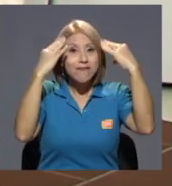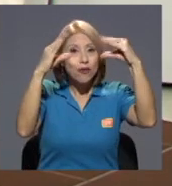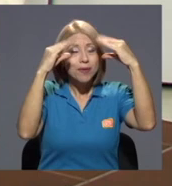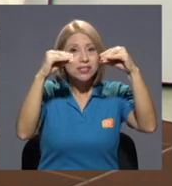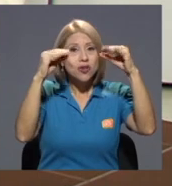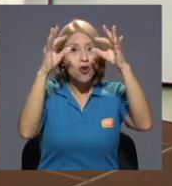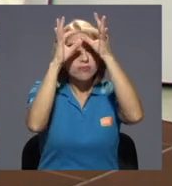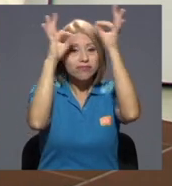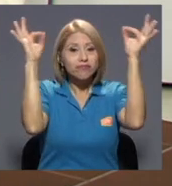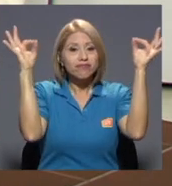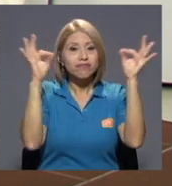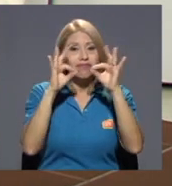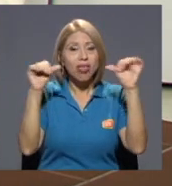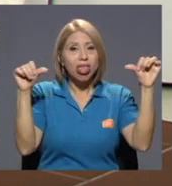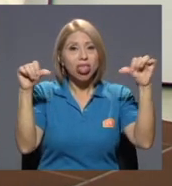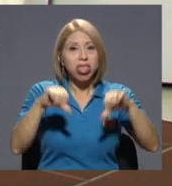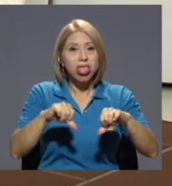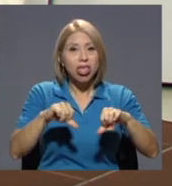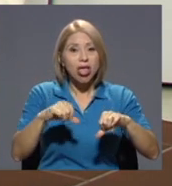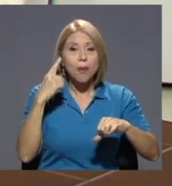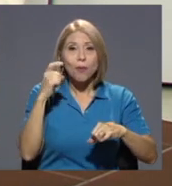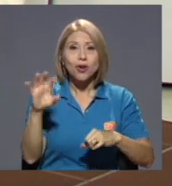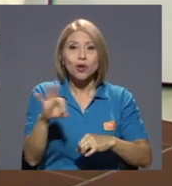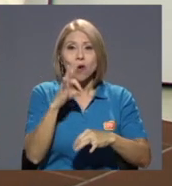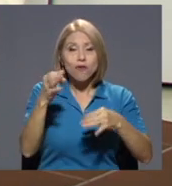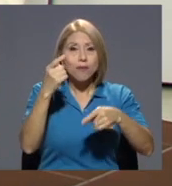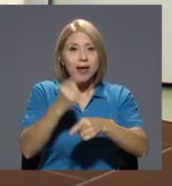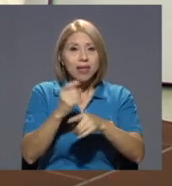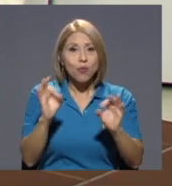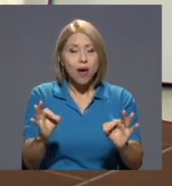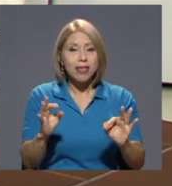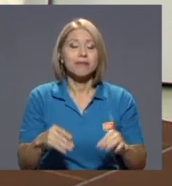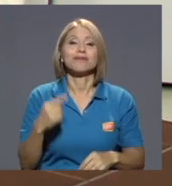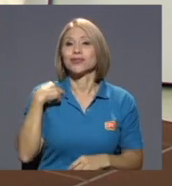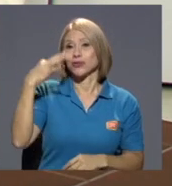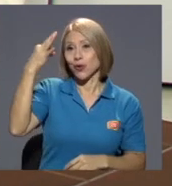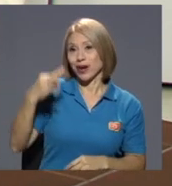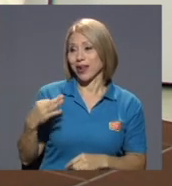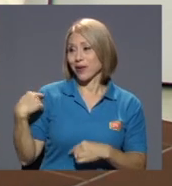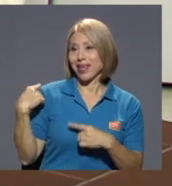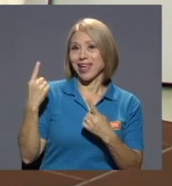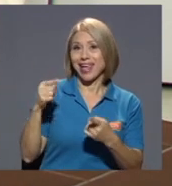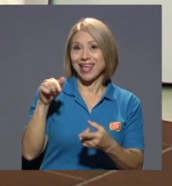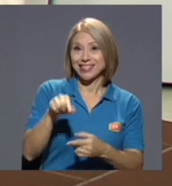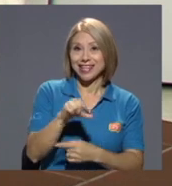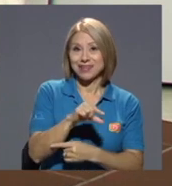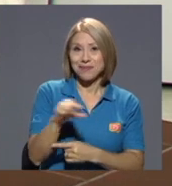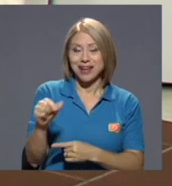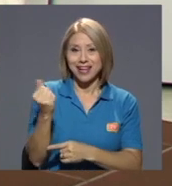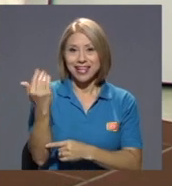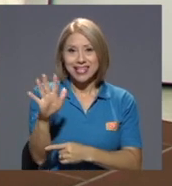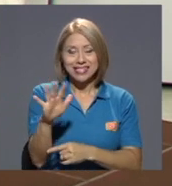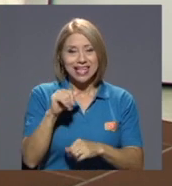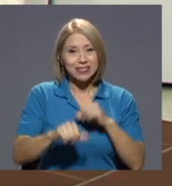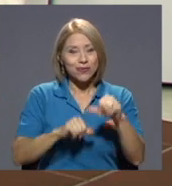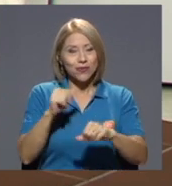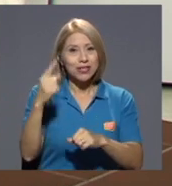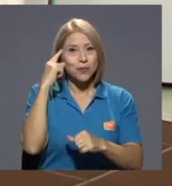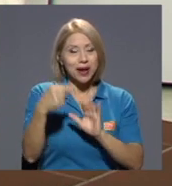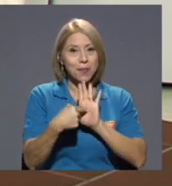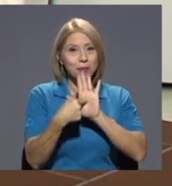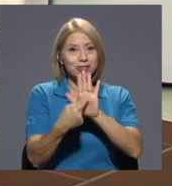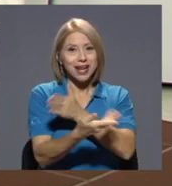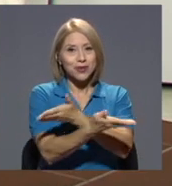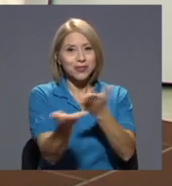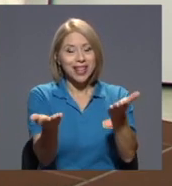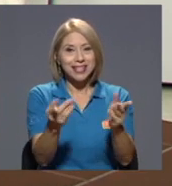tiempo los canales adecuados así que bueno creo que este esfuerzo de esta semana y el 15 de mostrarle a ustedes desde diferentes panoramas es